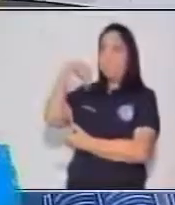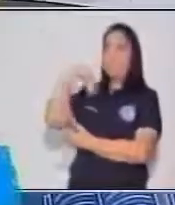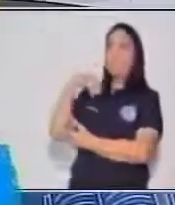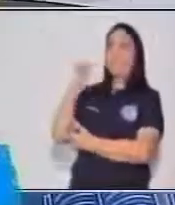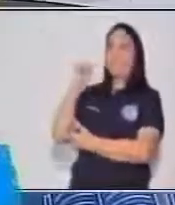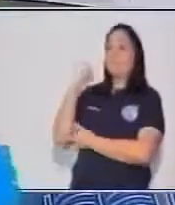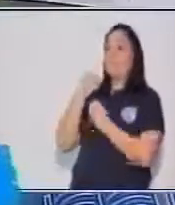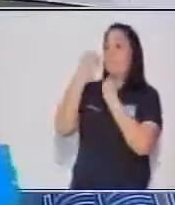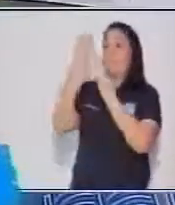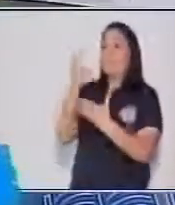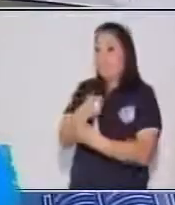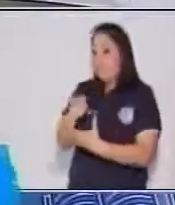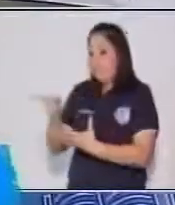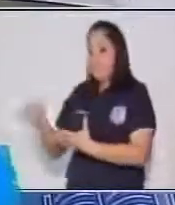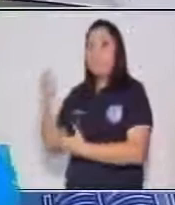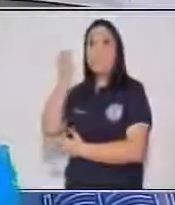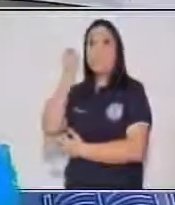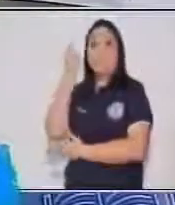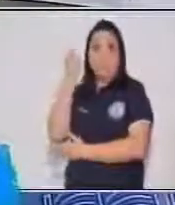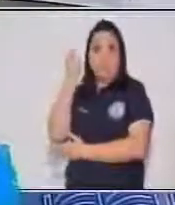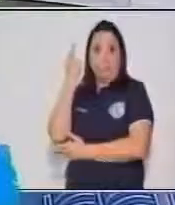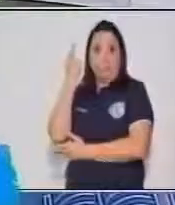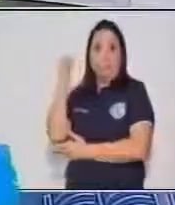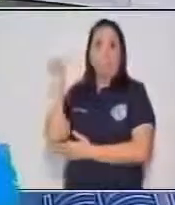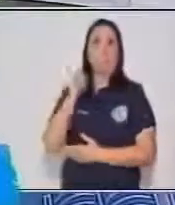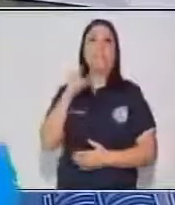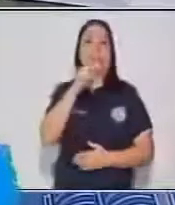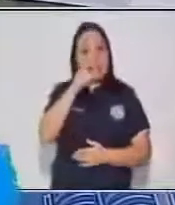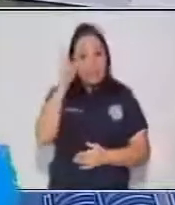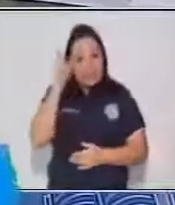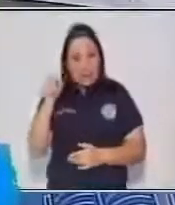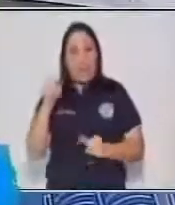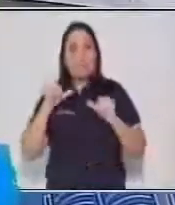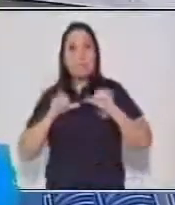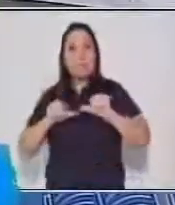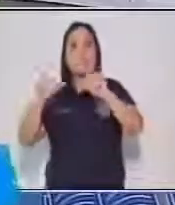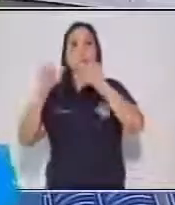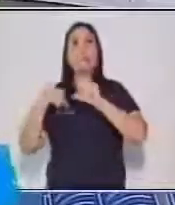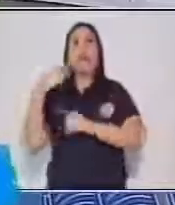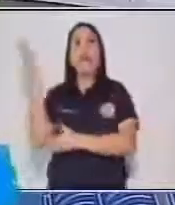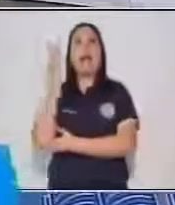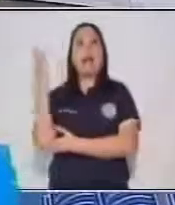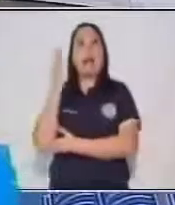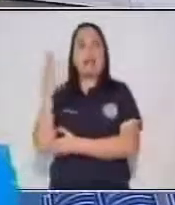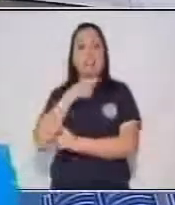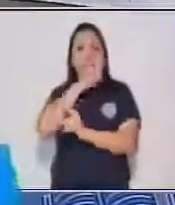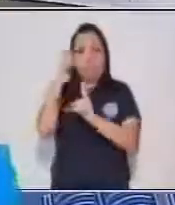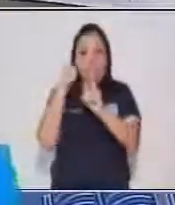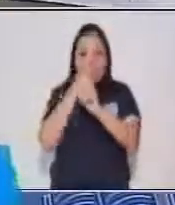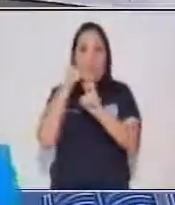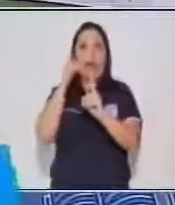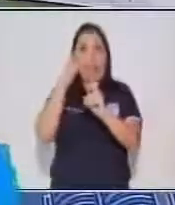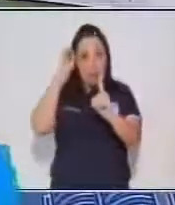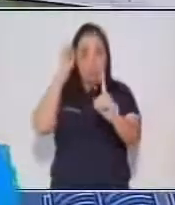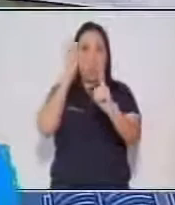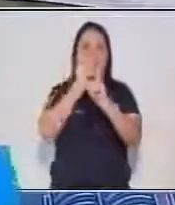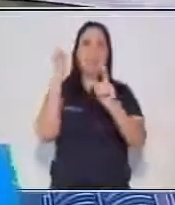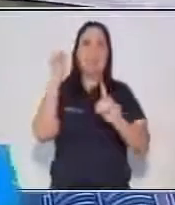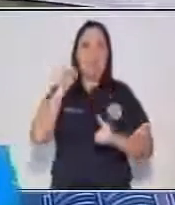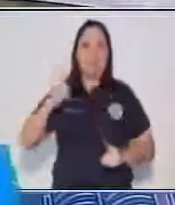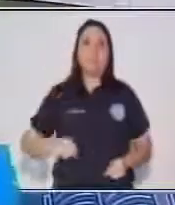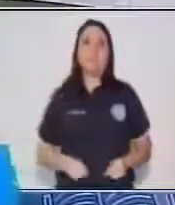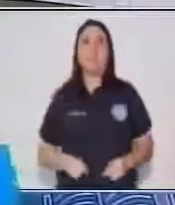persona entienda en ese momento y de ahí partir para plantear y determinar los objetivos.